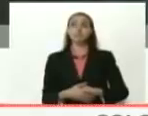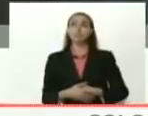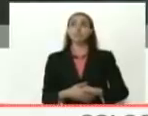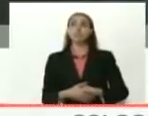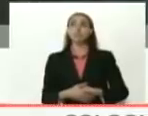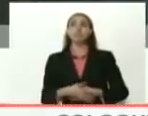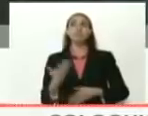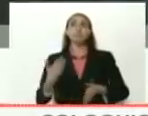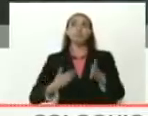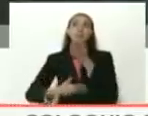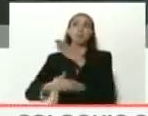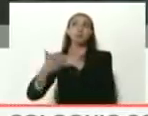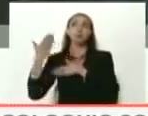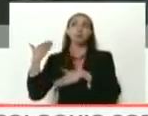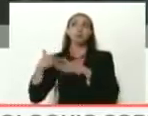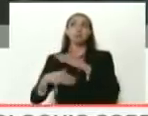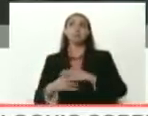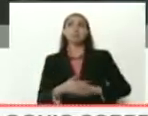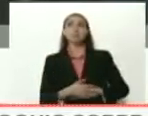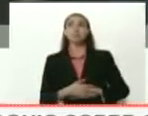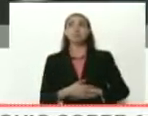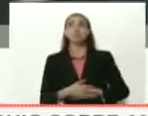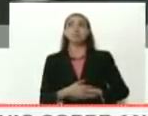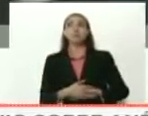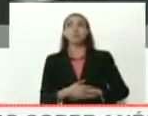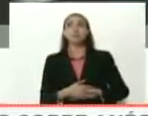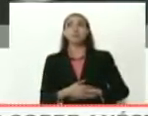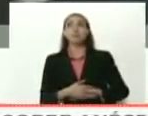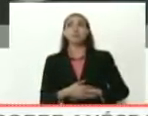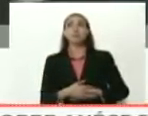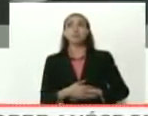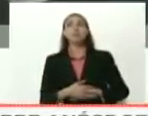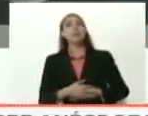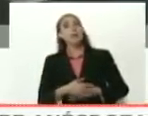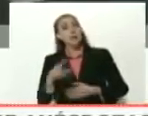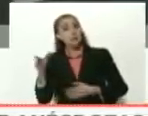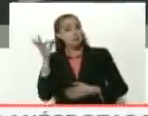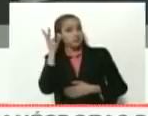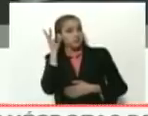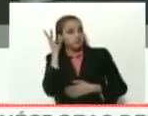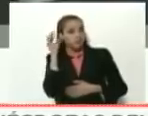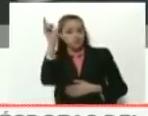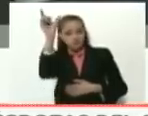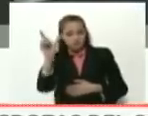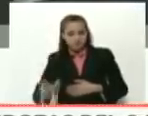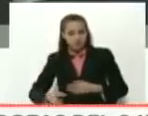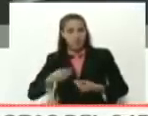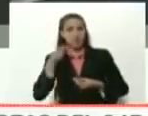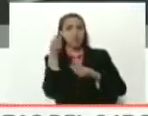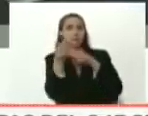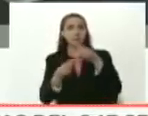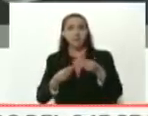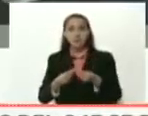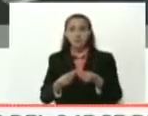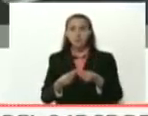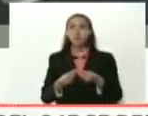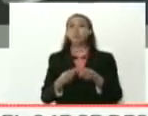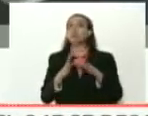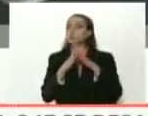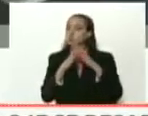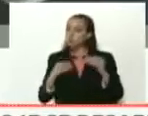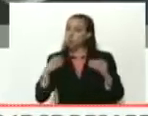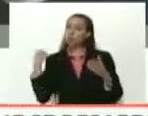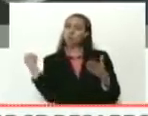Hace tiempo. Ha sido la mujer la que la ha sostenido. Ha sido la mujer la que la ha